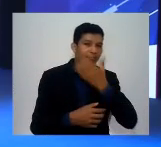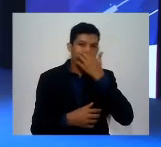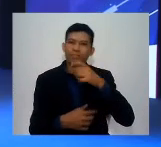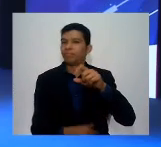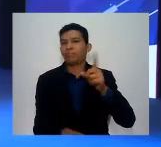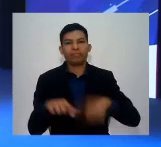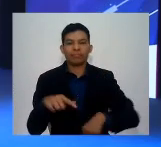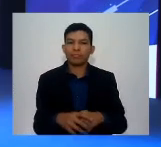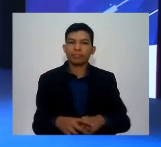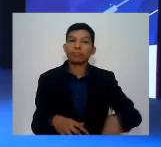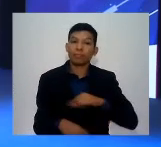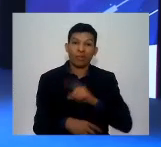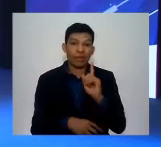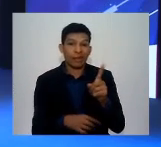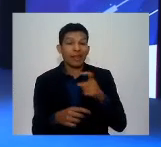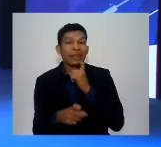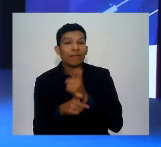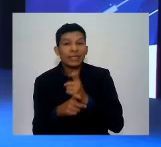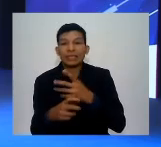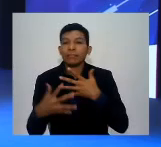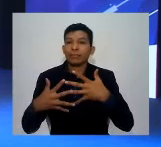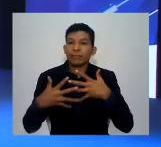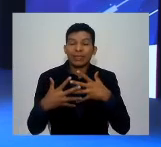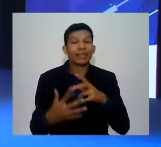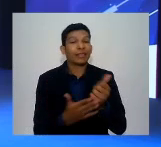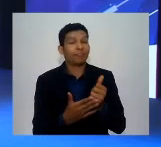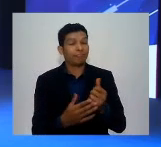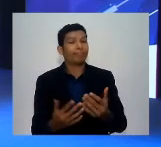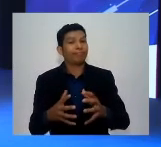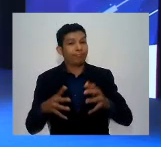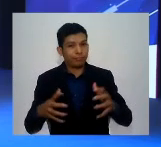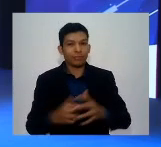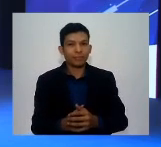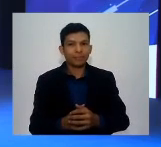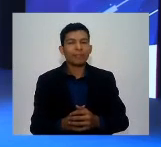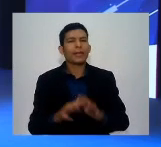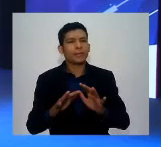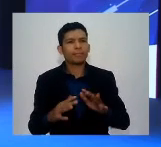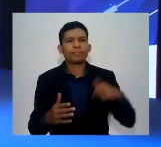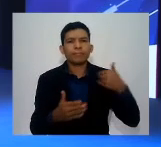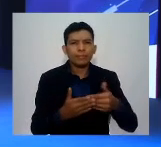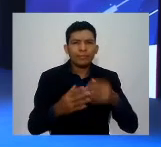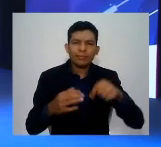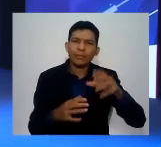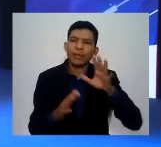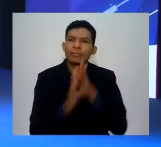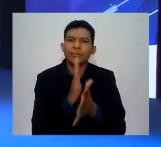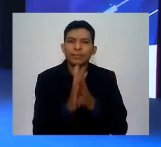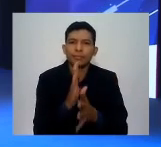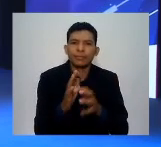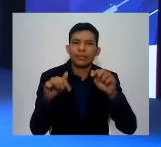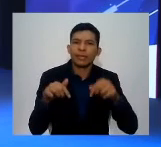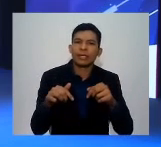año, surgió, realmente sí hacemos bastante, pero desde la casa, ya no podemos salir tanto como